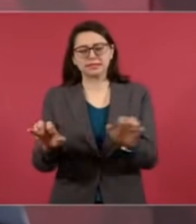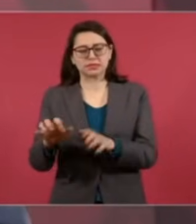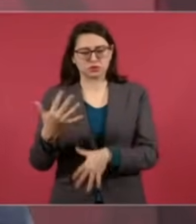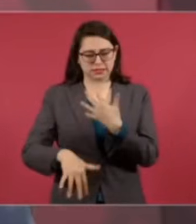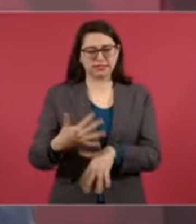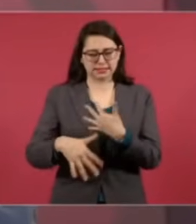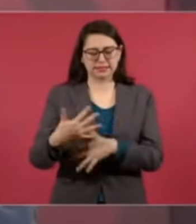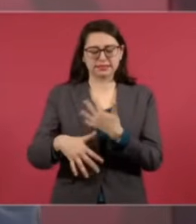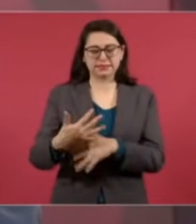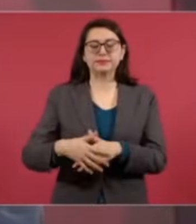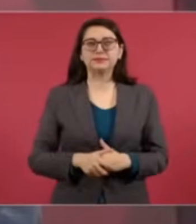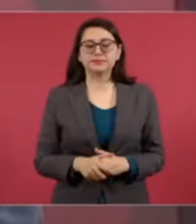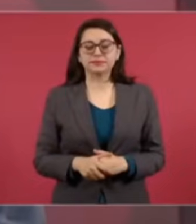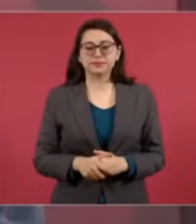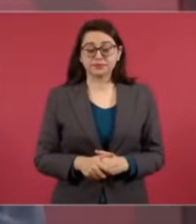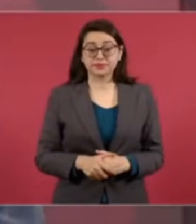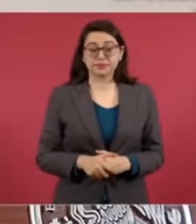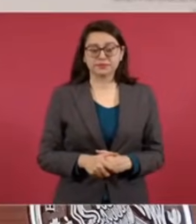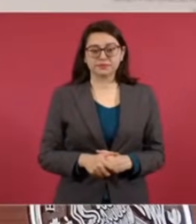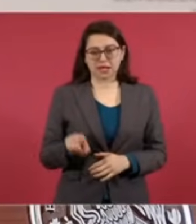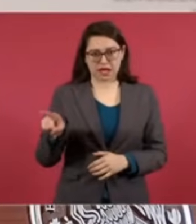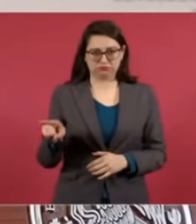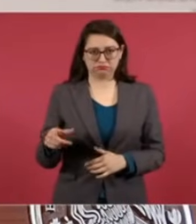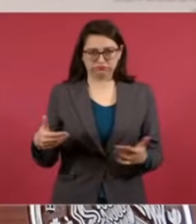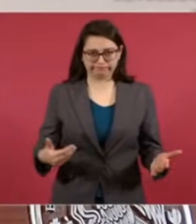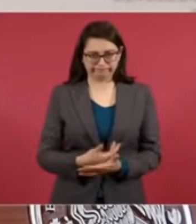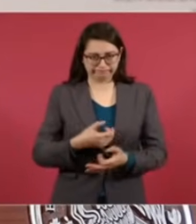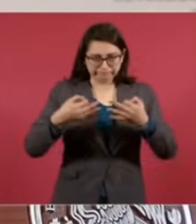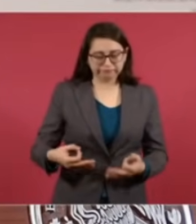gobernó Tabasco, siendo Michoacán.